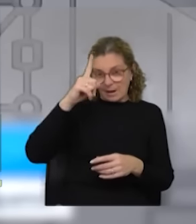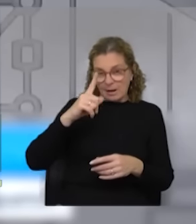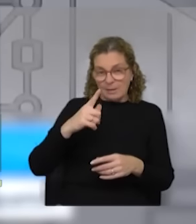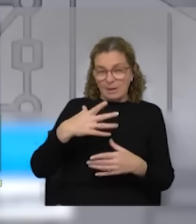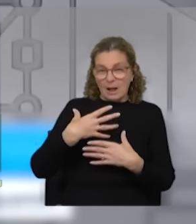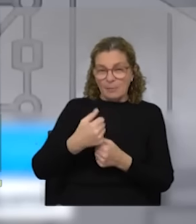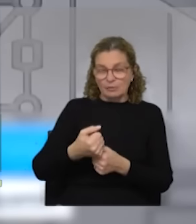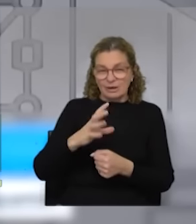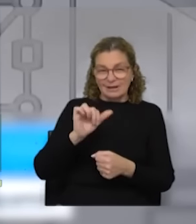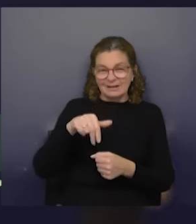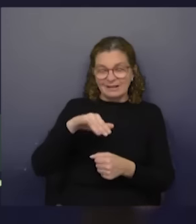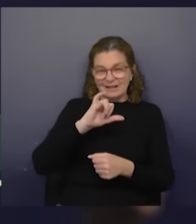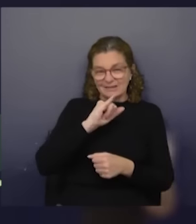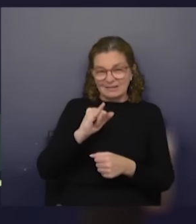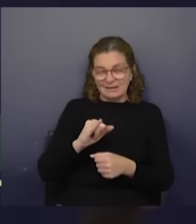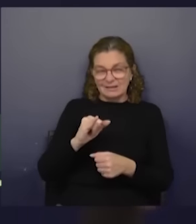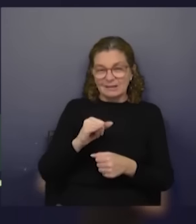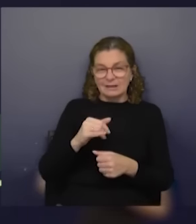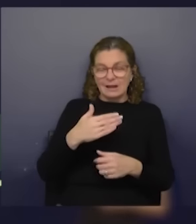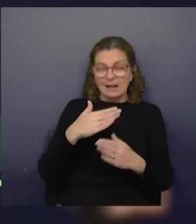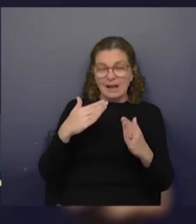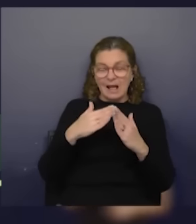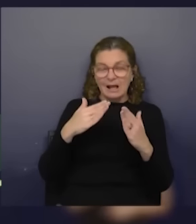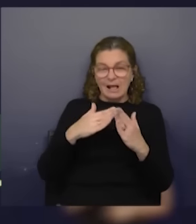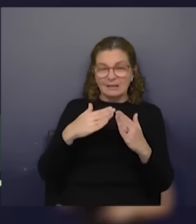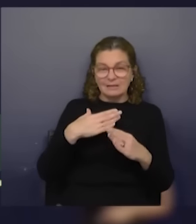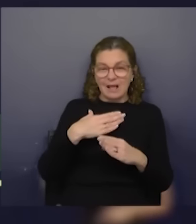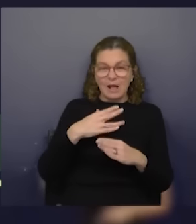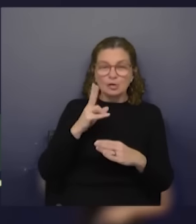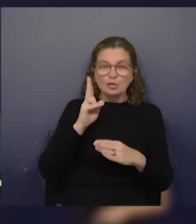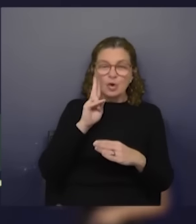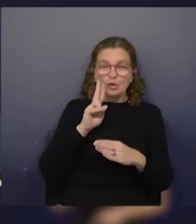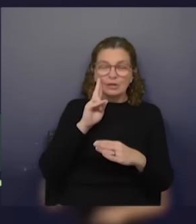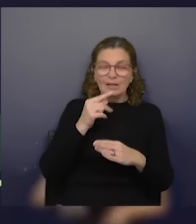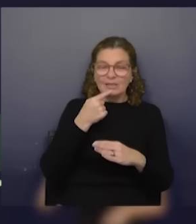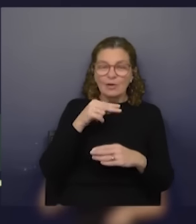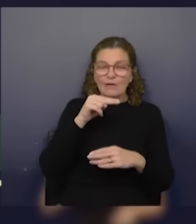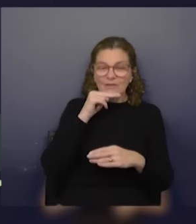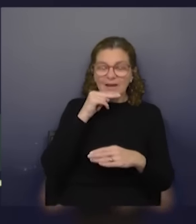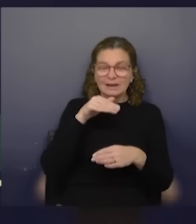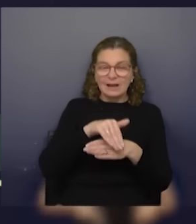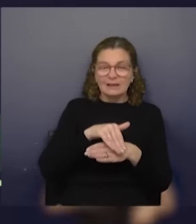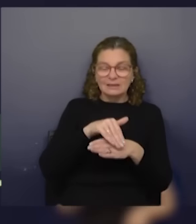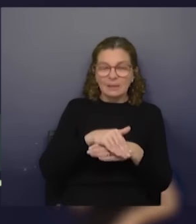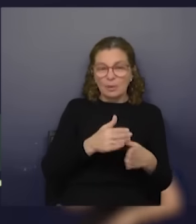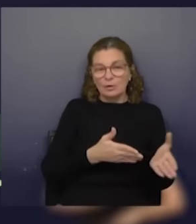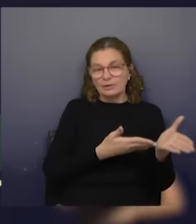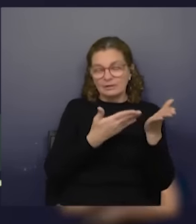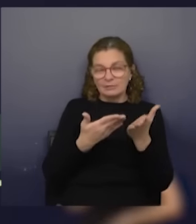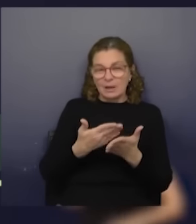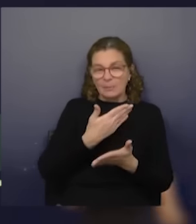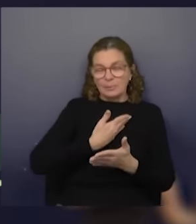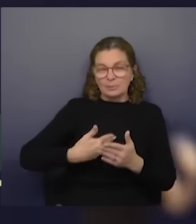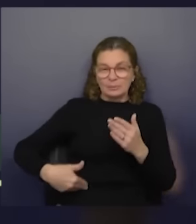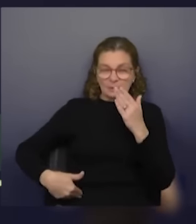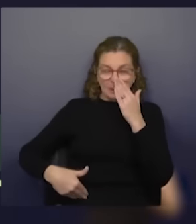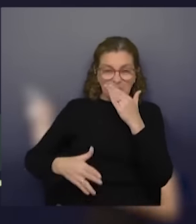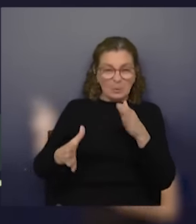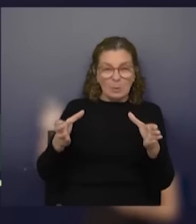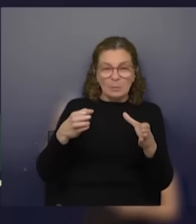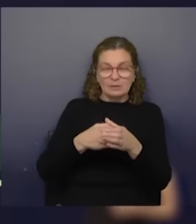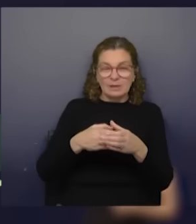Sánchez y cuestionar a milei El Vocero presidencial Manuel adorni confirmó que el viernes por la tarde Miley será recibido por la presidenta de la comunidad